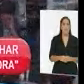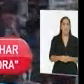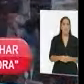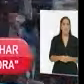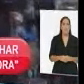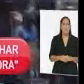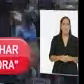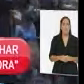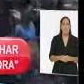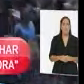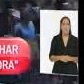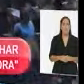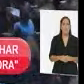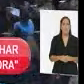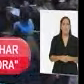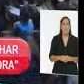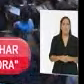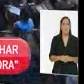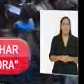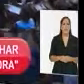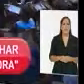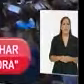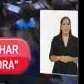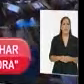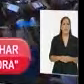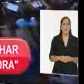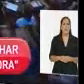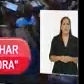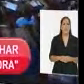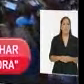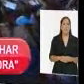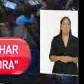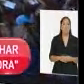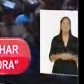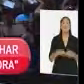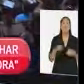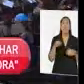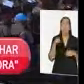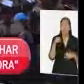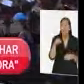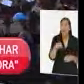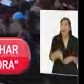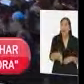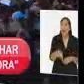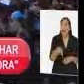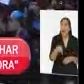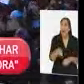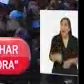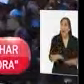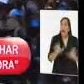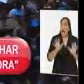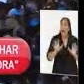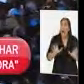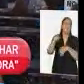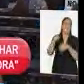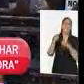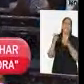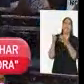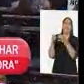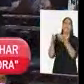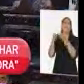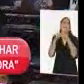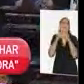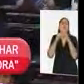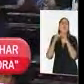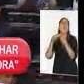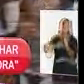nos cuenten lo bien que estamos y las cosas maravillosas que van a hacer. Afuera de eso está la realidad, ¿no? Una